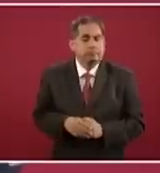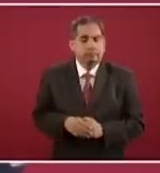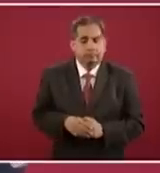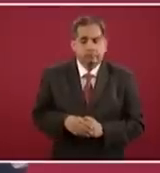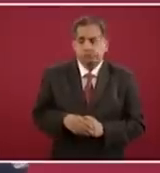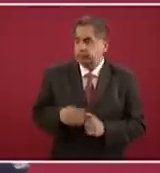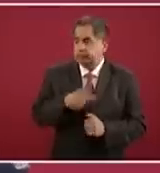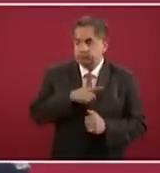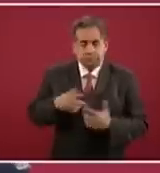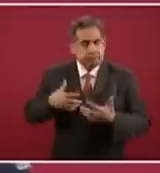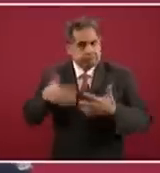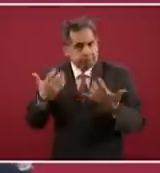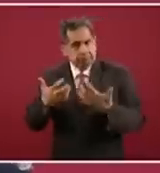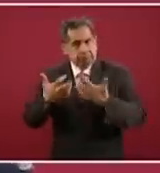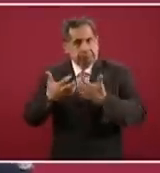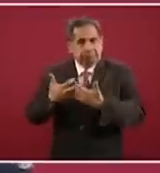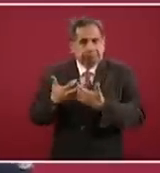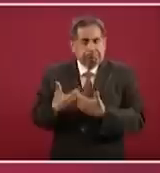producirse